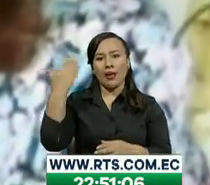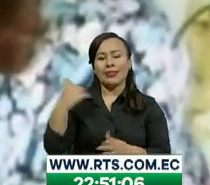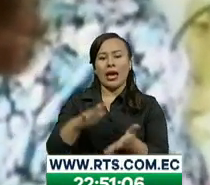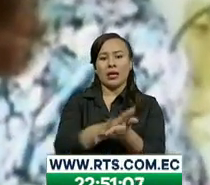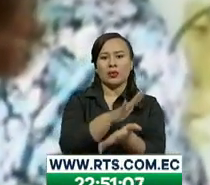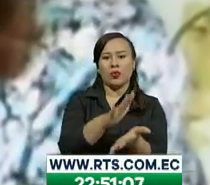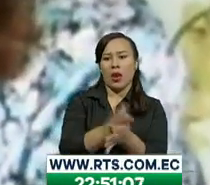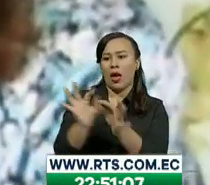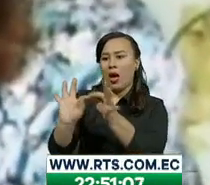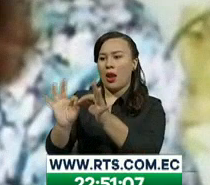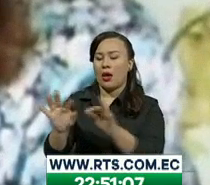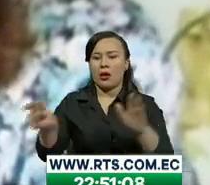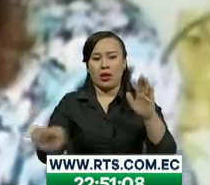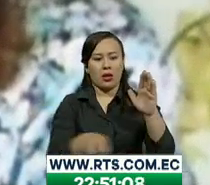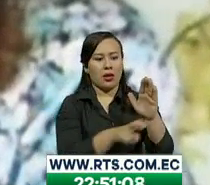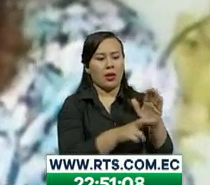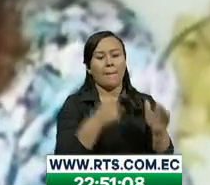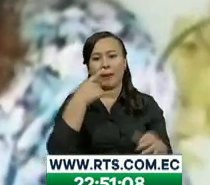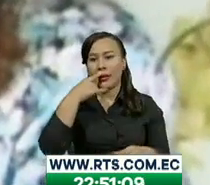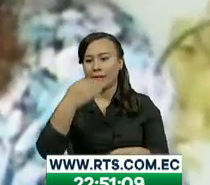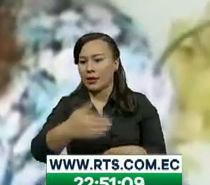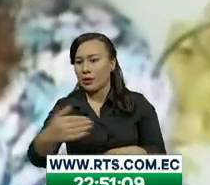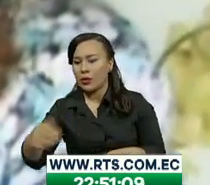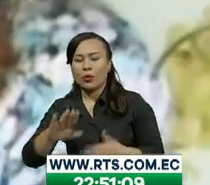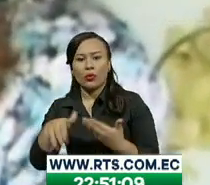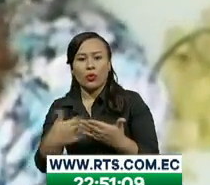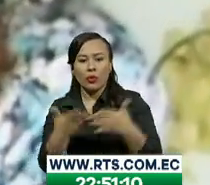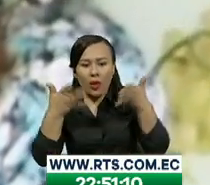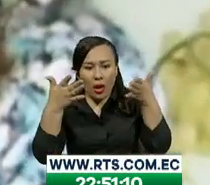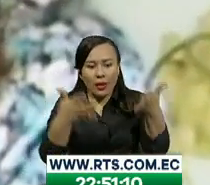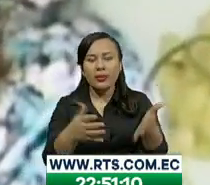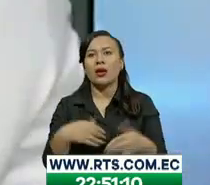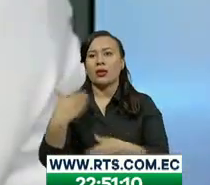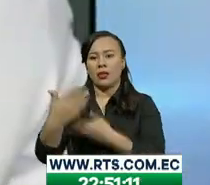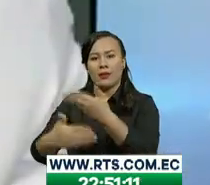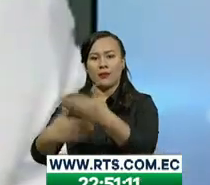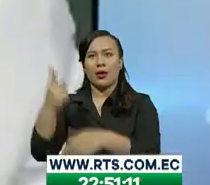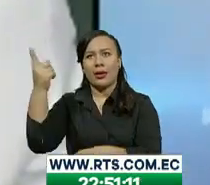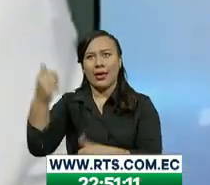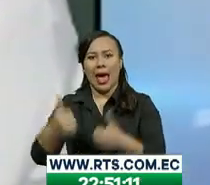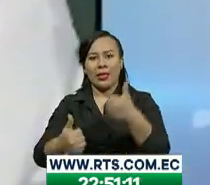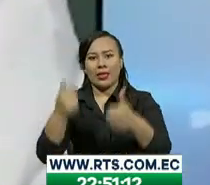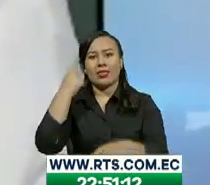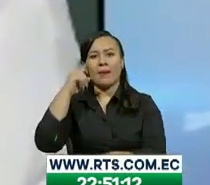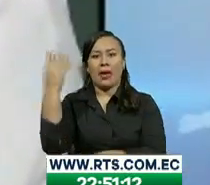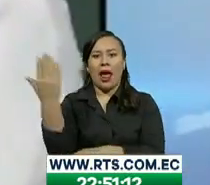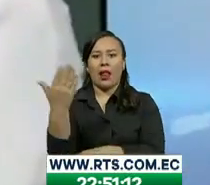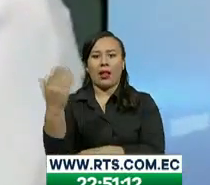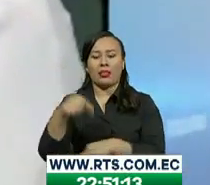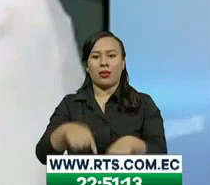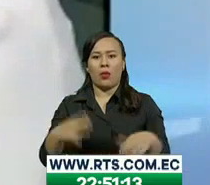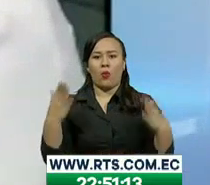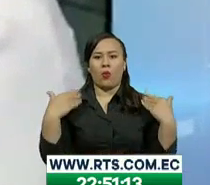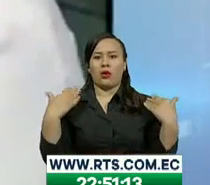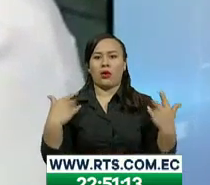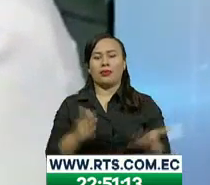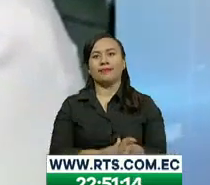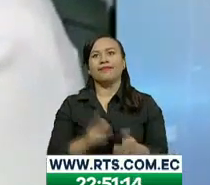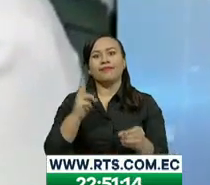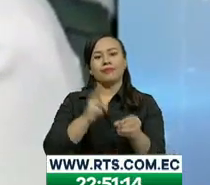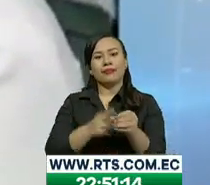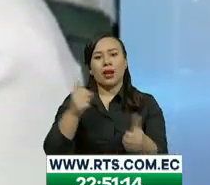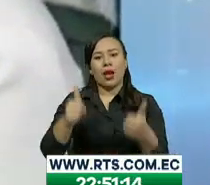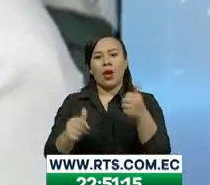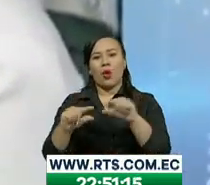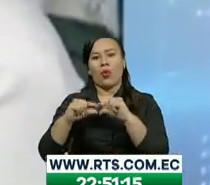escuelas, centros de acogida y guarderías. Al poco tiempo probaría suerte como candidata a la alcaldía de Guayaquil por el